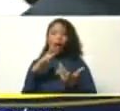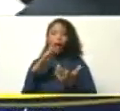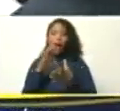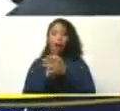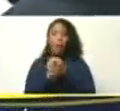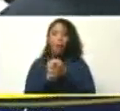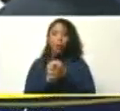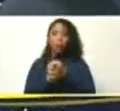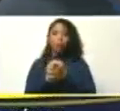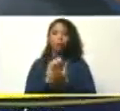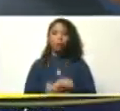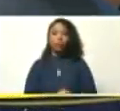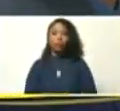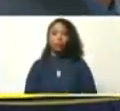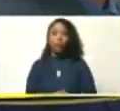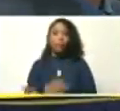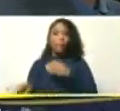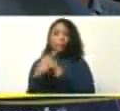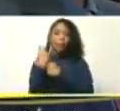amistad.